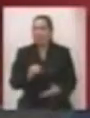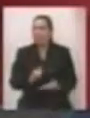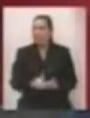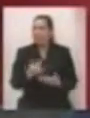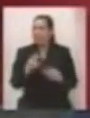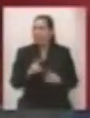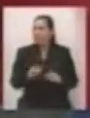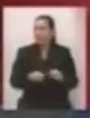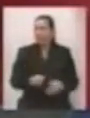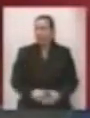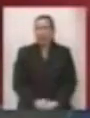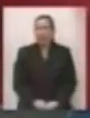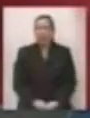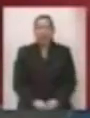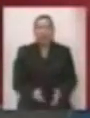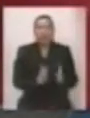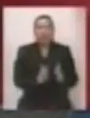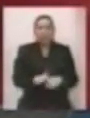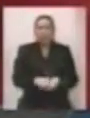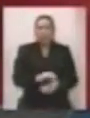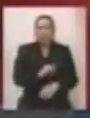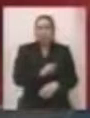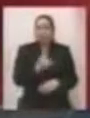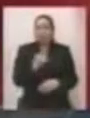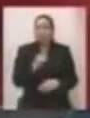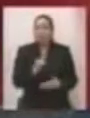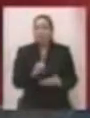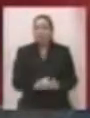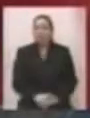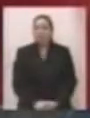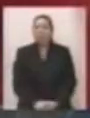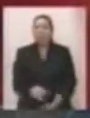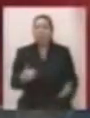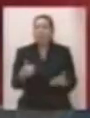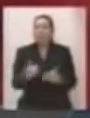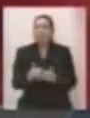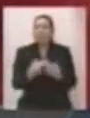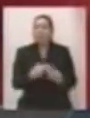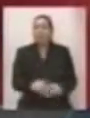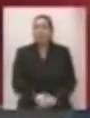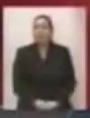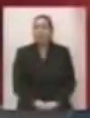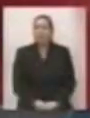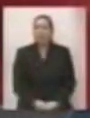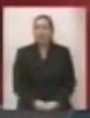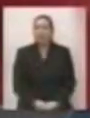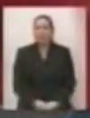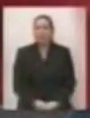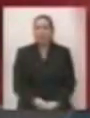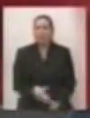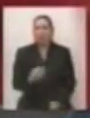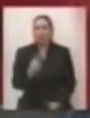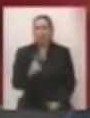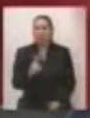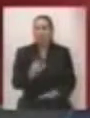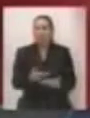que hay que generar los mecanismos organizacionales e institucionales para afrontar ese rol, yo creo que hay que